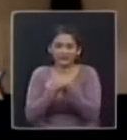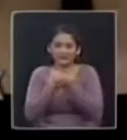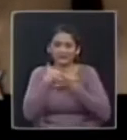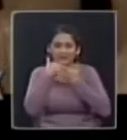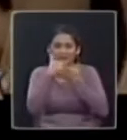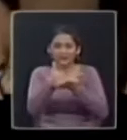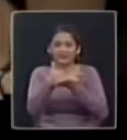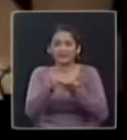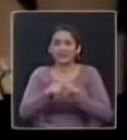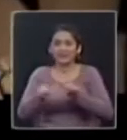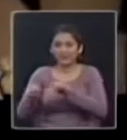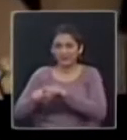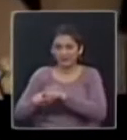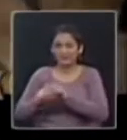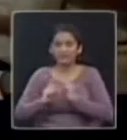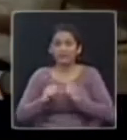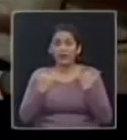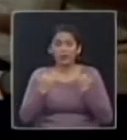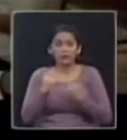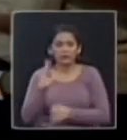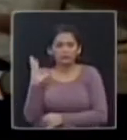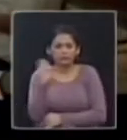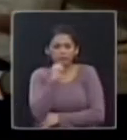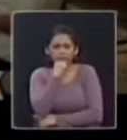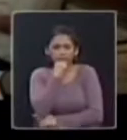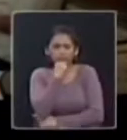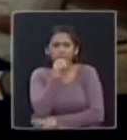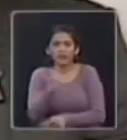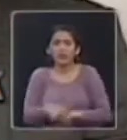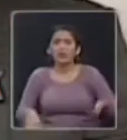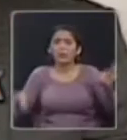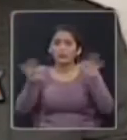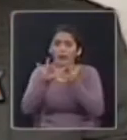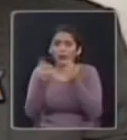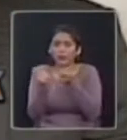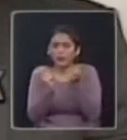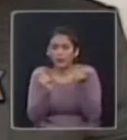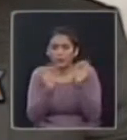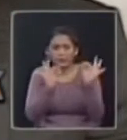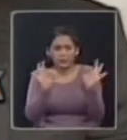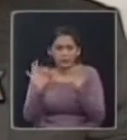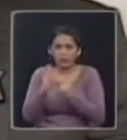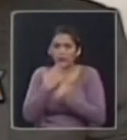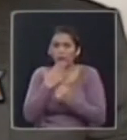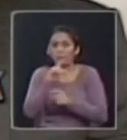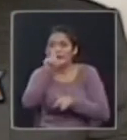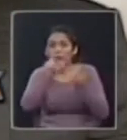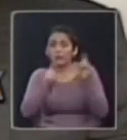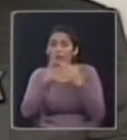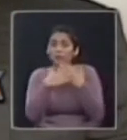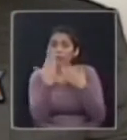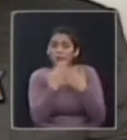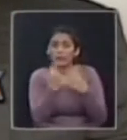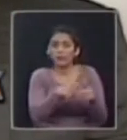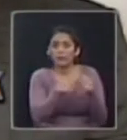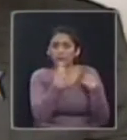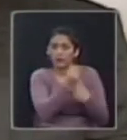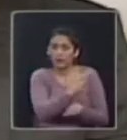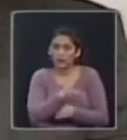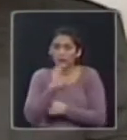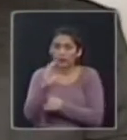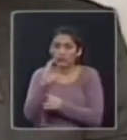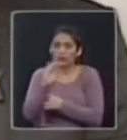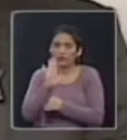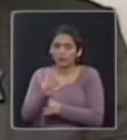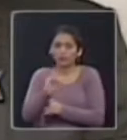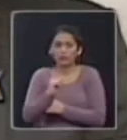apoyar a emprendedores, lo que hemos identificado es que necesitamos un marco regulatorio que permita facilitar el financiamiento, la cultura, el marco